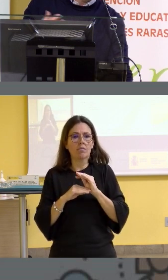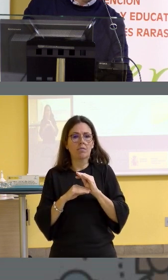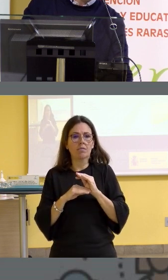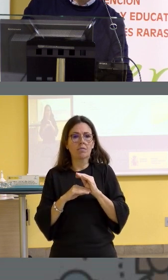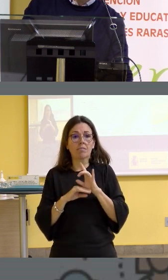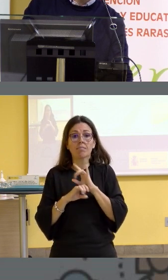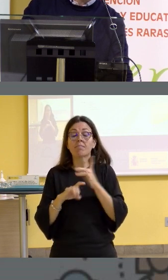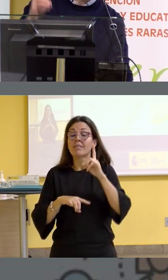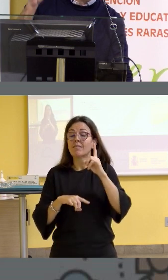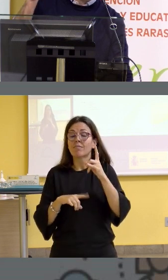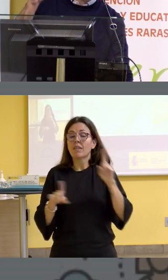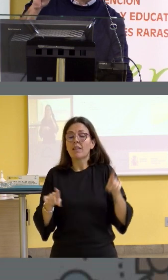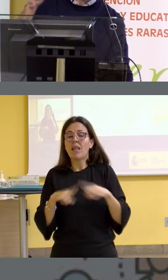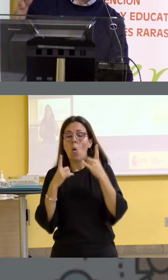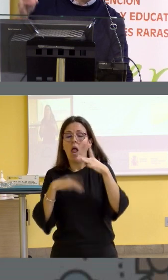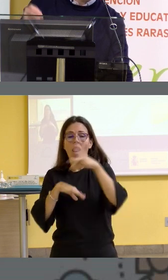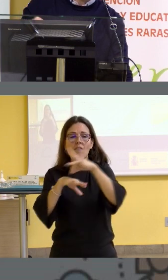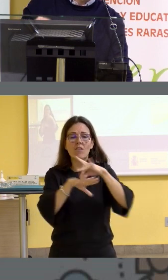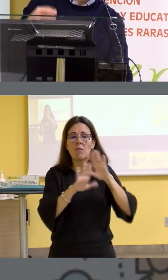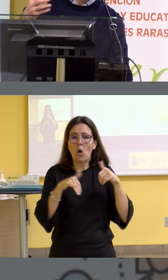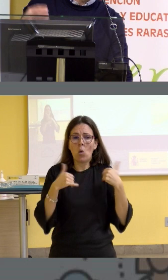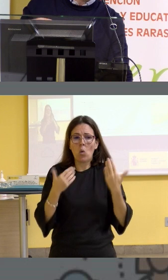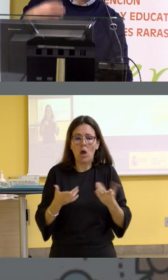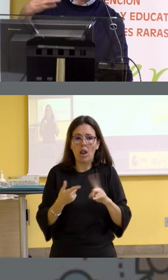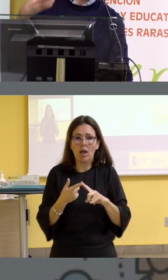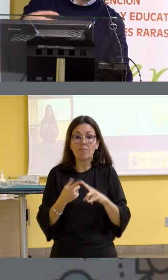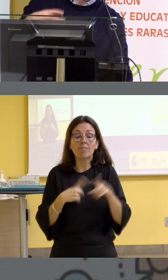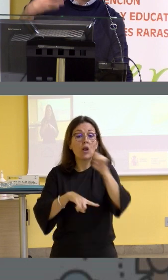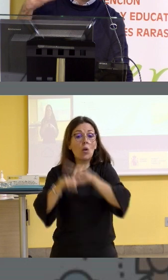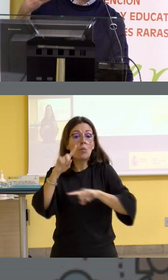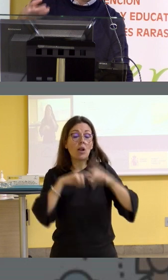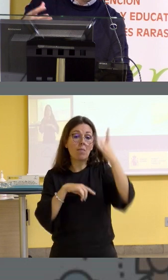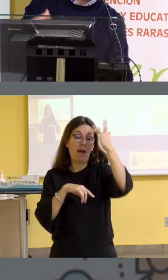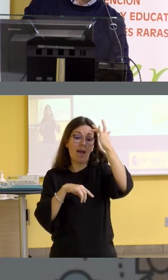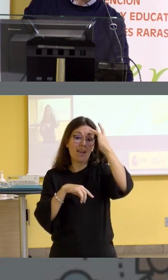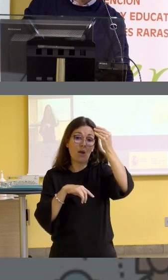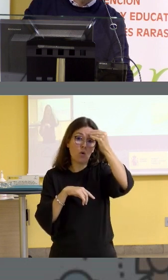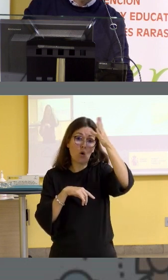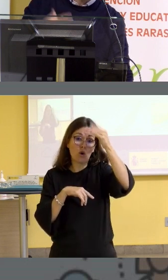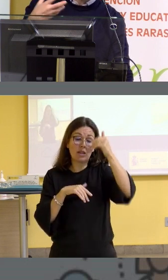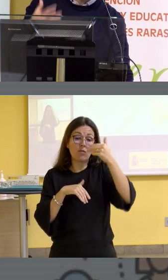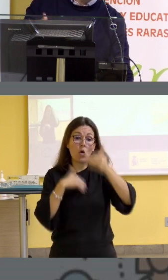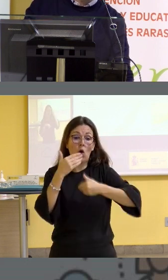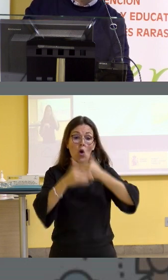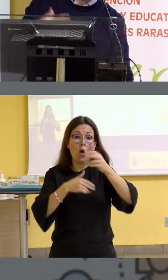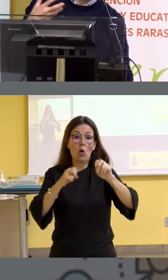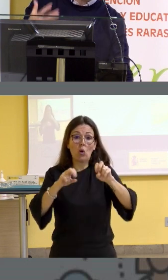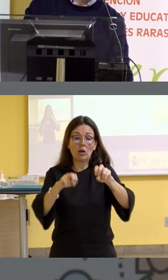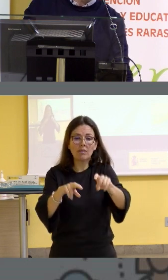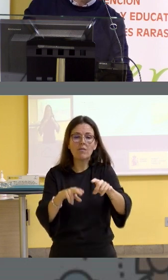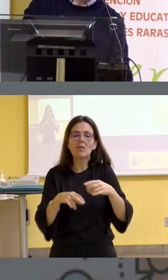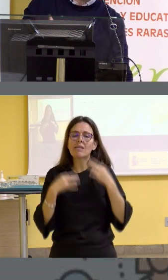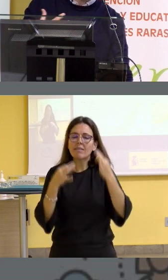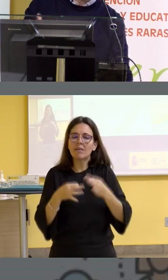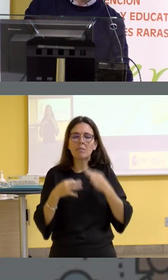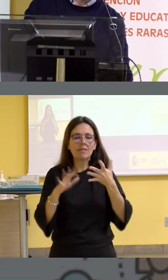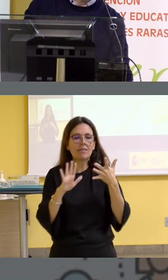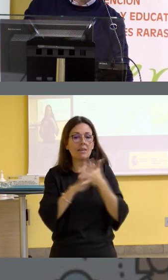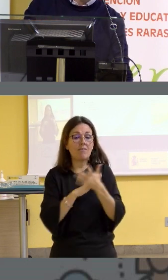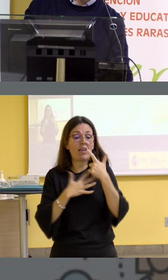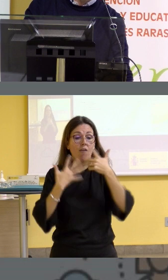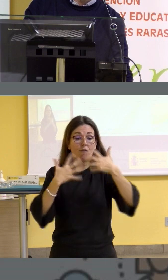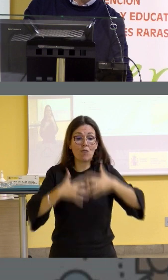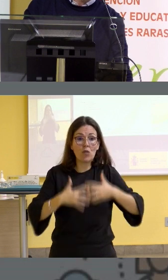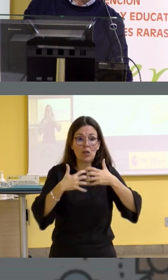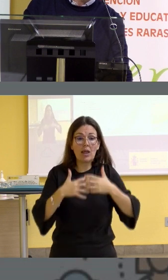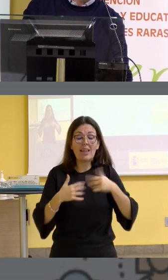Indefectiblemente, independientemente de la enfermedad que tengamos, el trastorno neurocognitivo progresivo siempre va a suponer una progresiva pérdida de la funcionalidad y